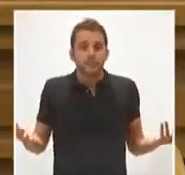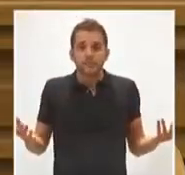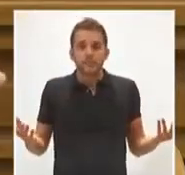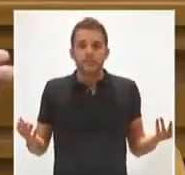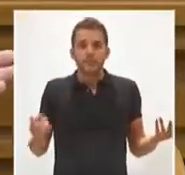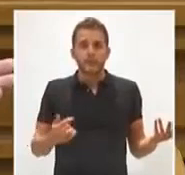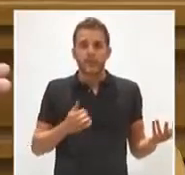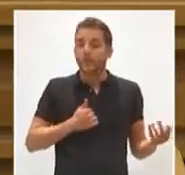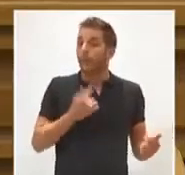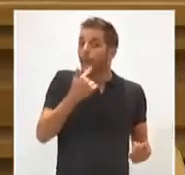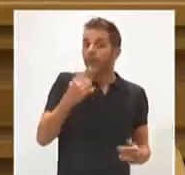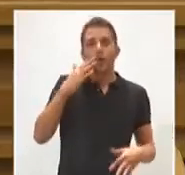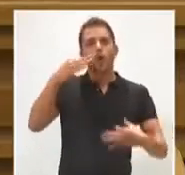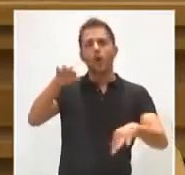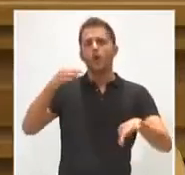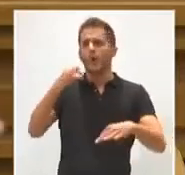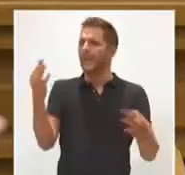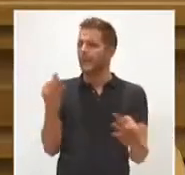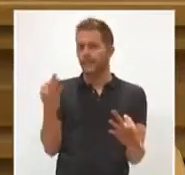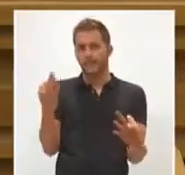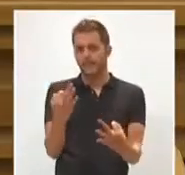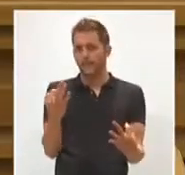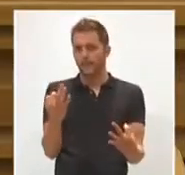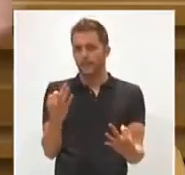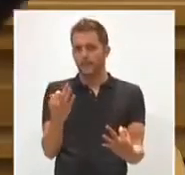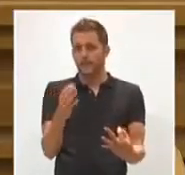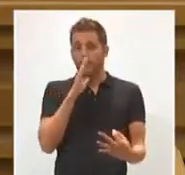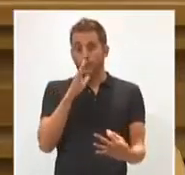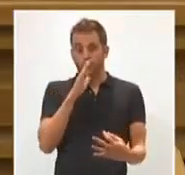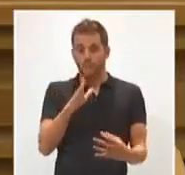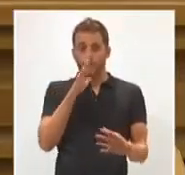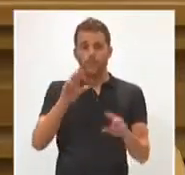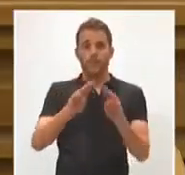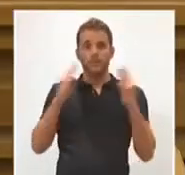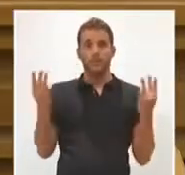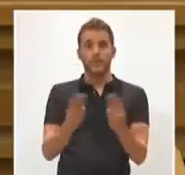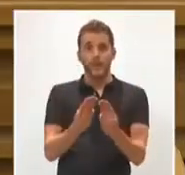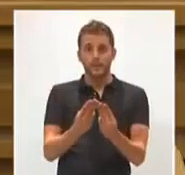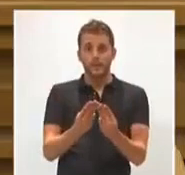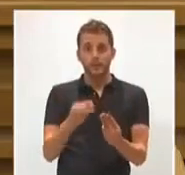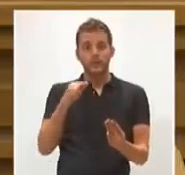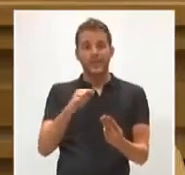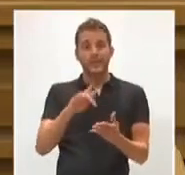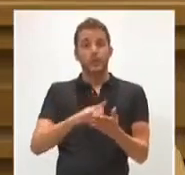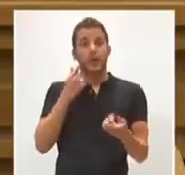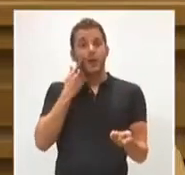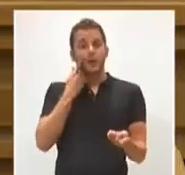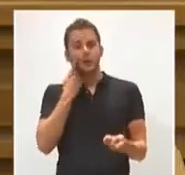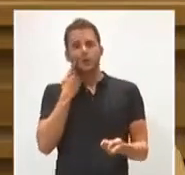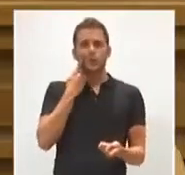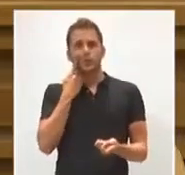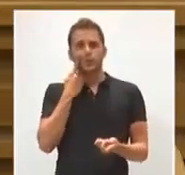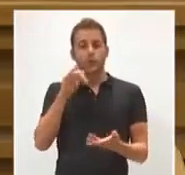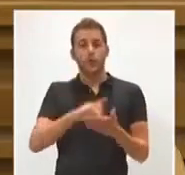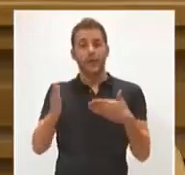hay que ser coherentes porque en los parlamentos incluso controles a la entrada para que no se instalen